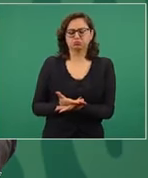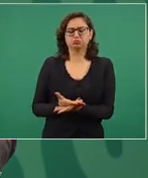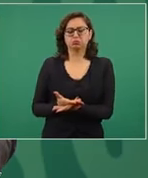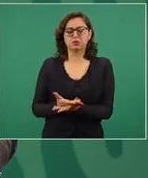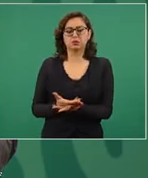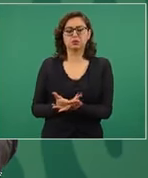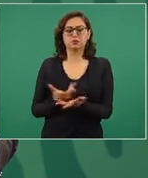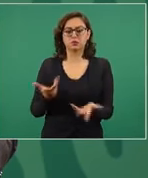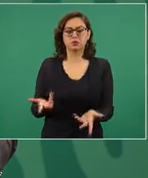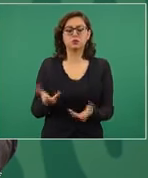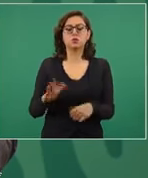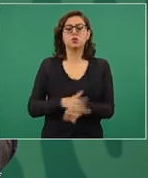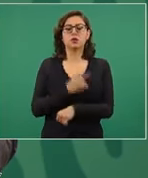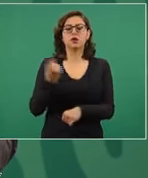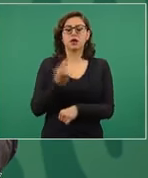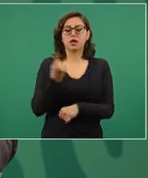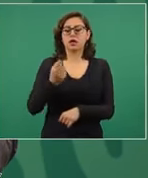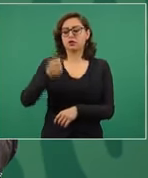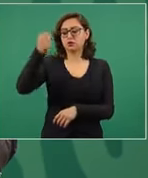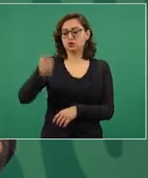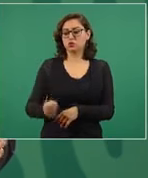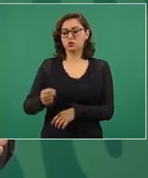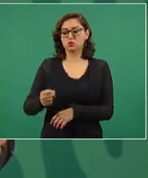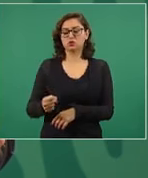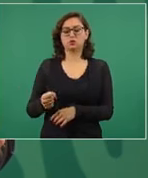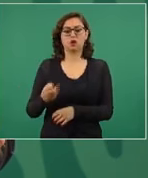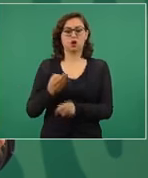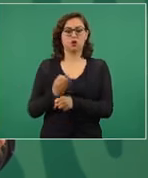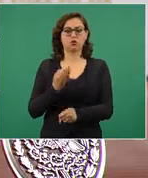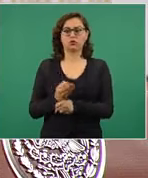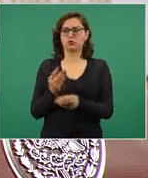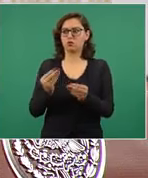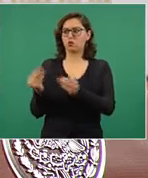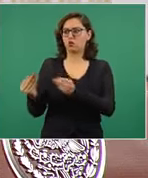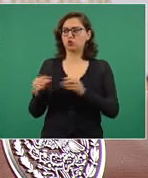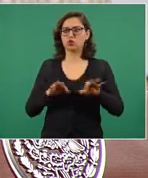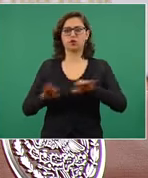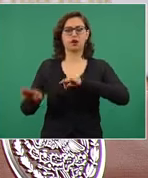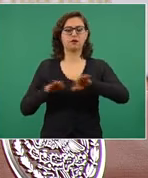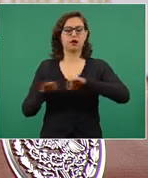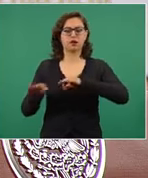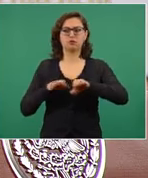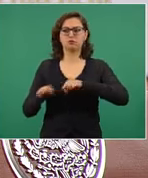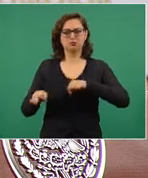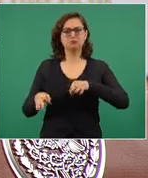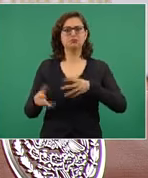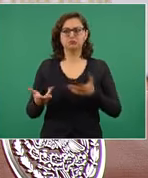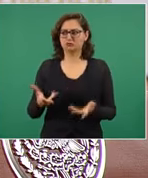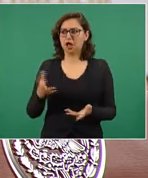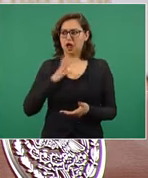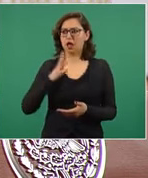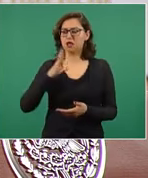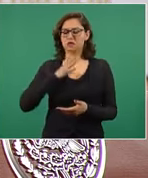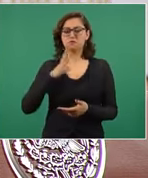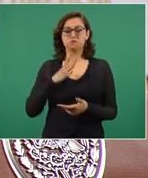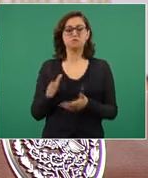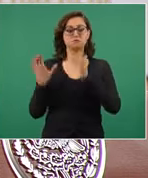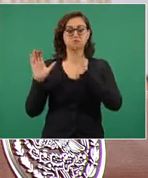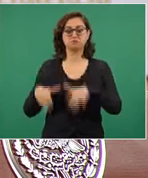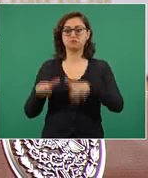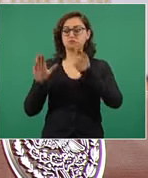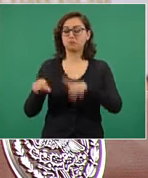hay creación de empleos en el sureste. El Tren Maya está ocupando